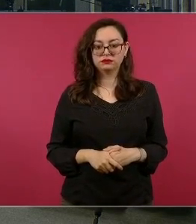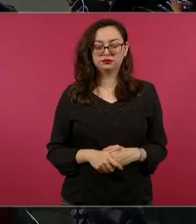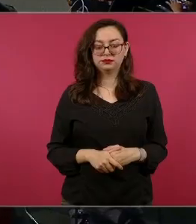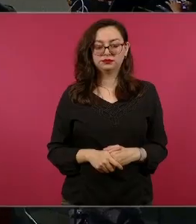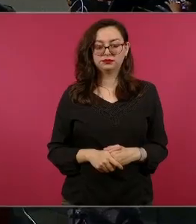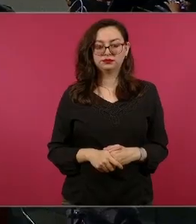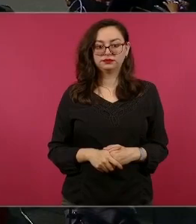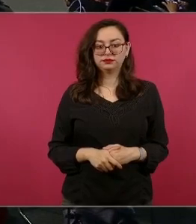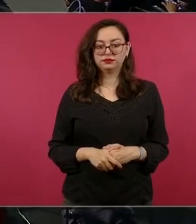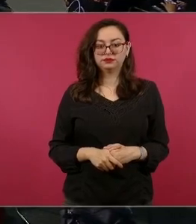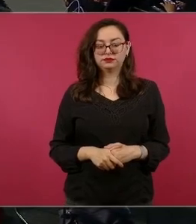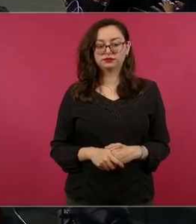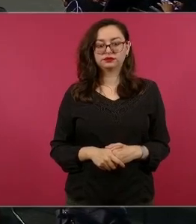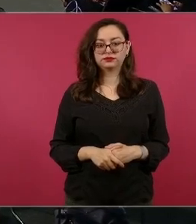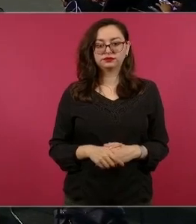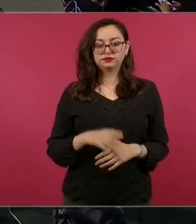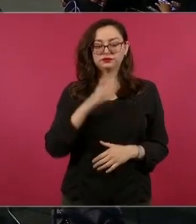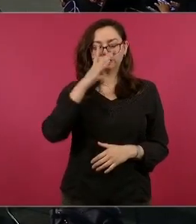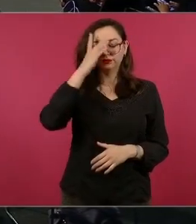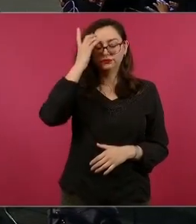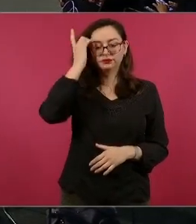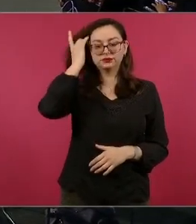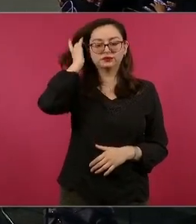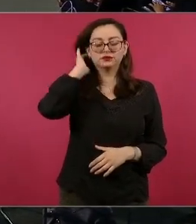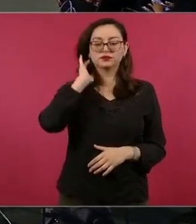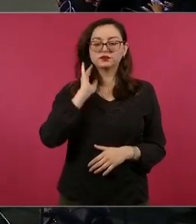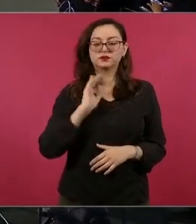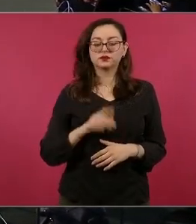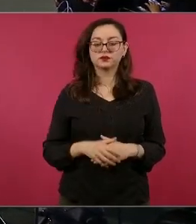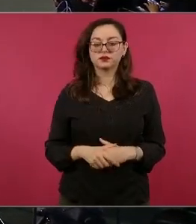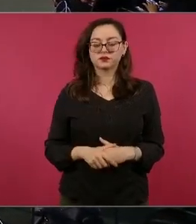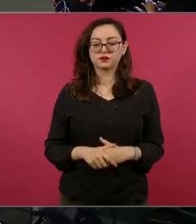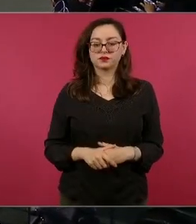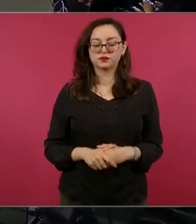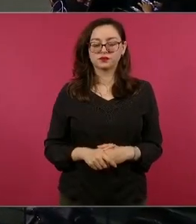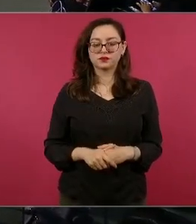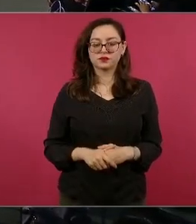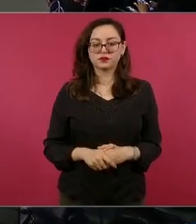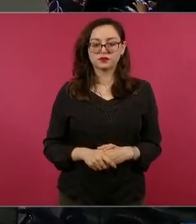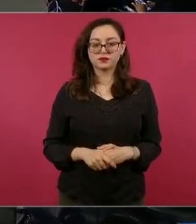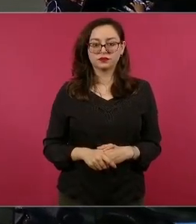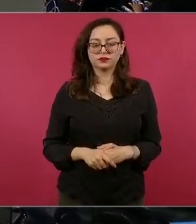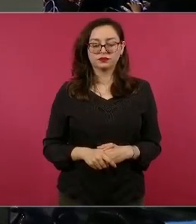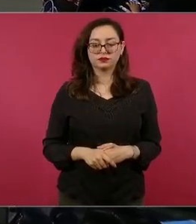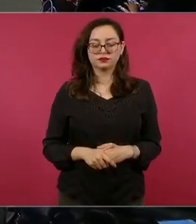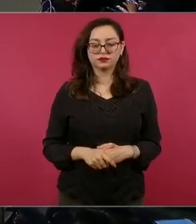Ya se está deteniendo. Ya se. Sí.